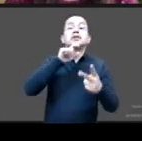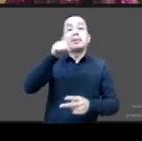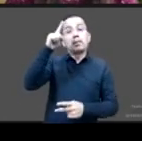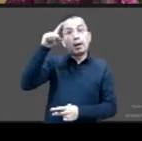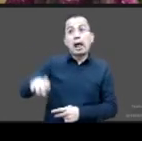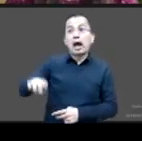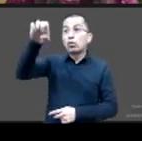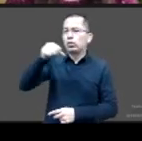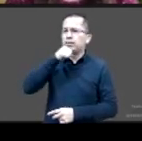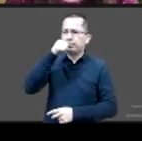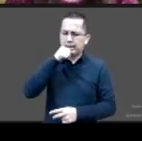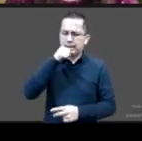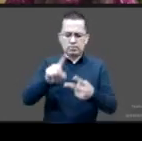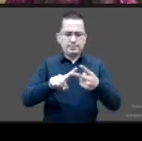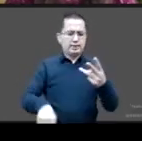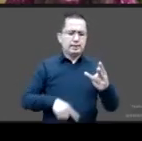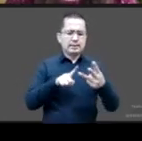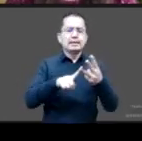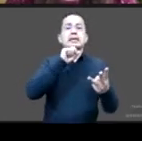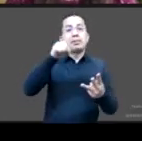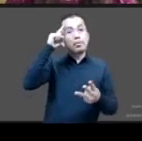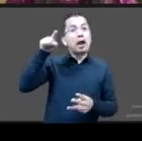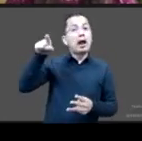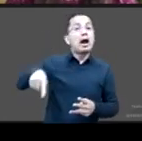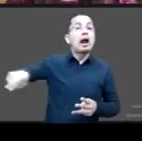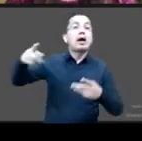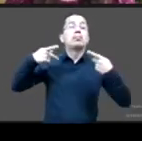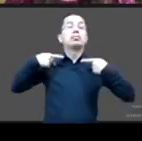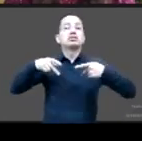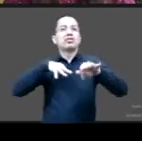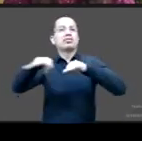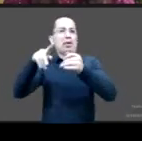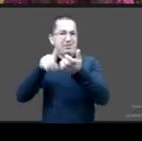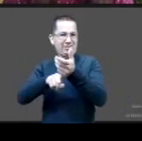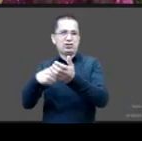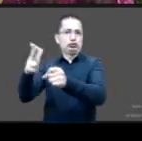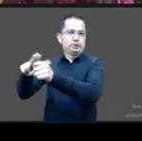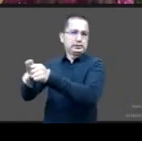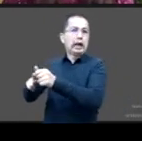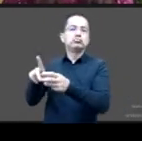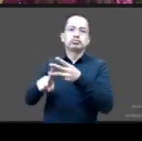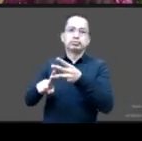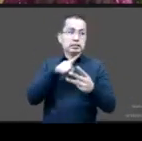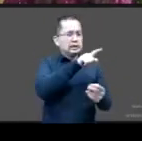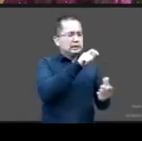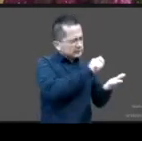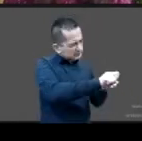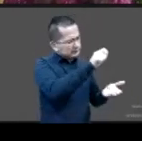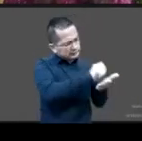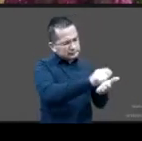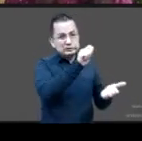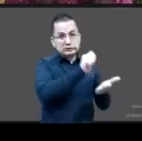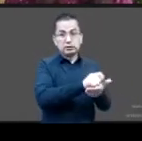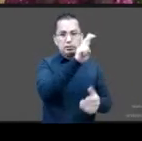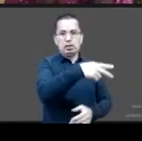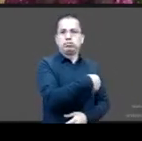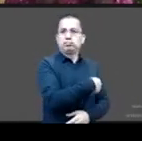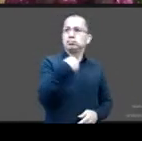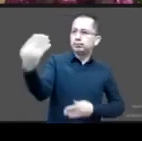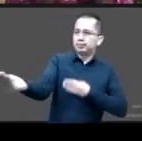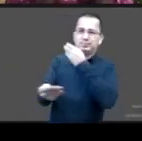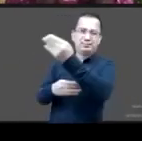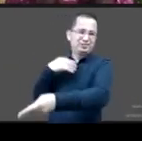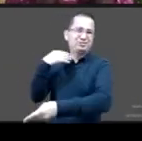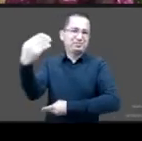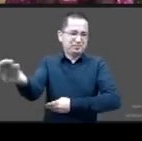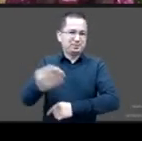personal que está laborando en el sector salud la verdad es que ha sido muy hermoso escuchar muchos testimonios en el